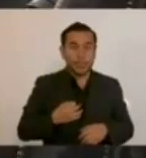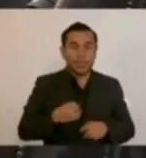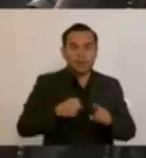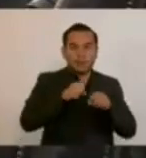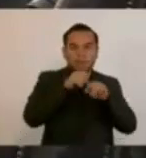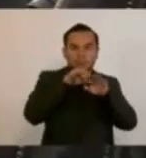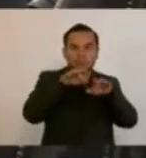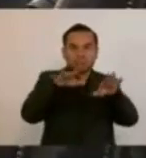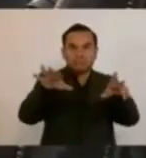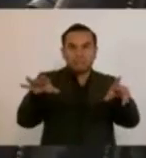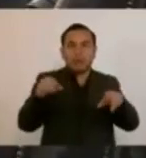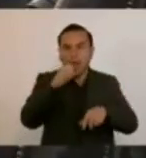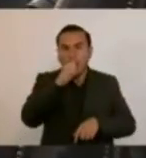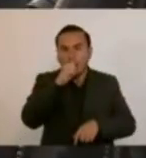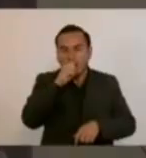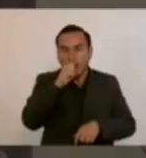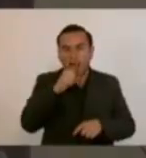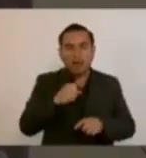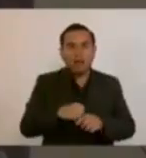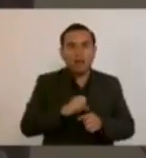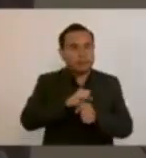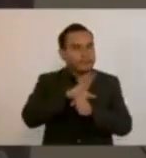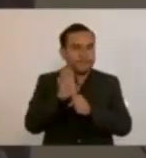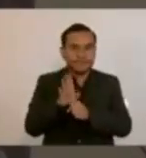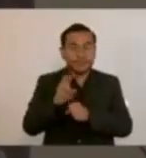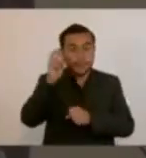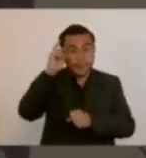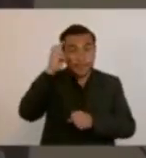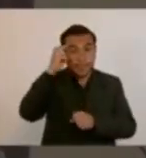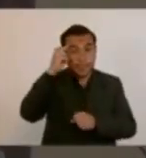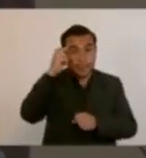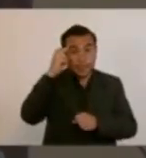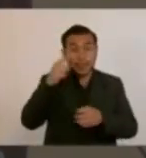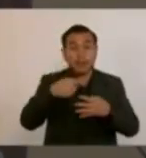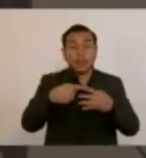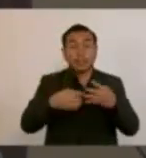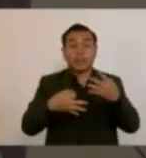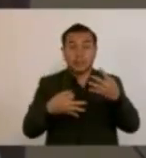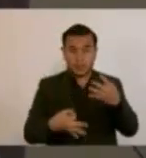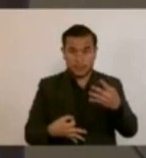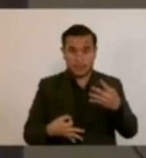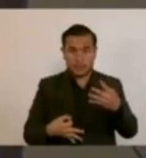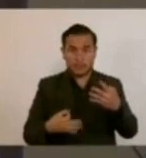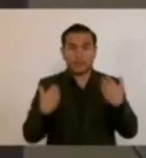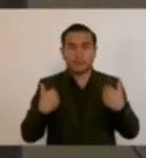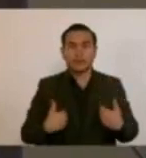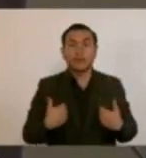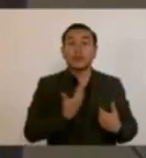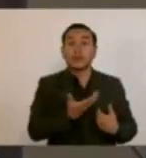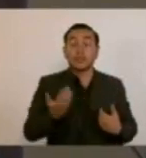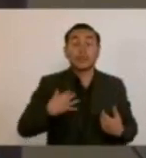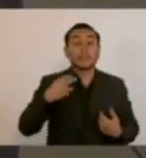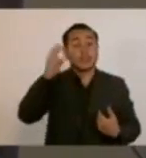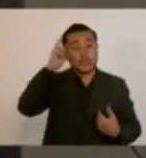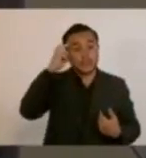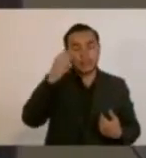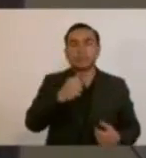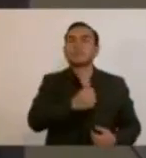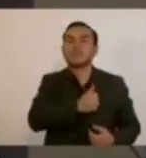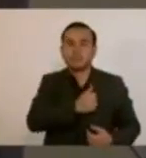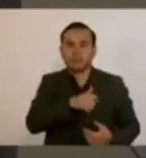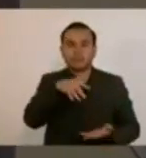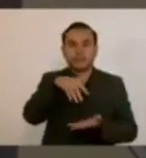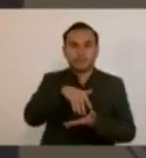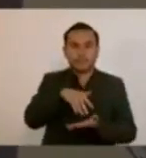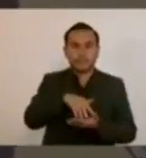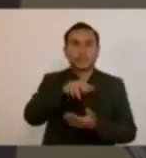virus. El derecho a la asociación es un derecho constitucional de todo salvadoreño, pero ahora tenemos una responsabilidad con nuestro pueblo y créanme, en